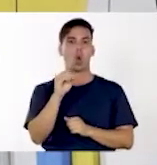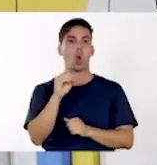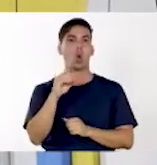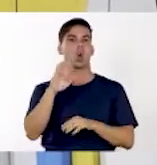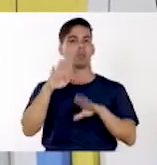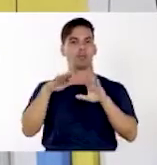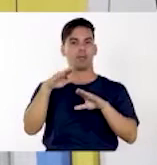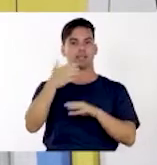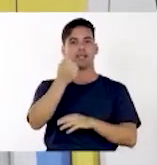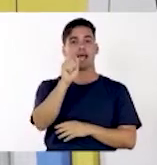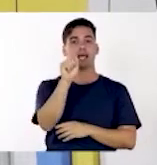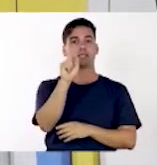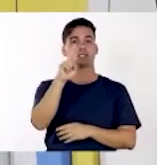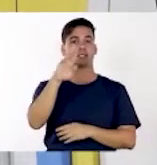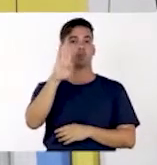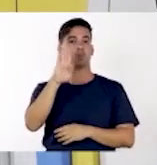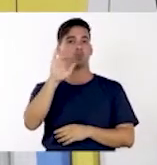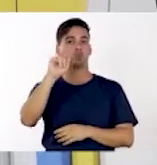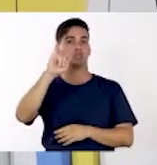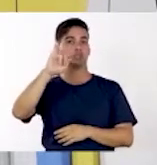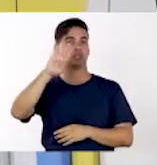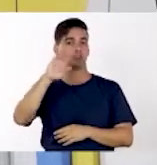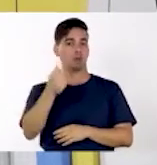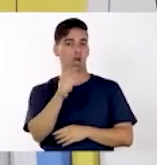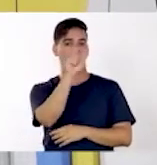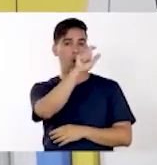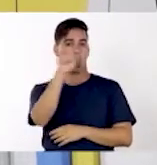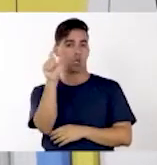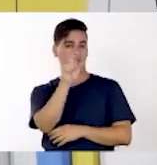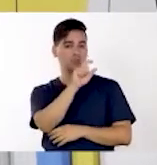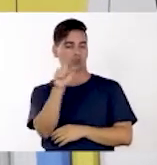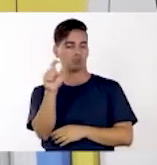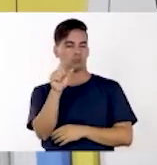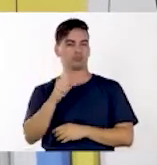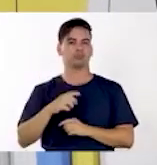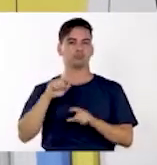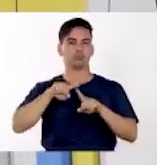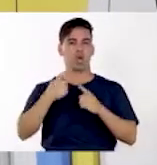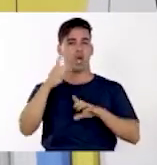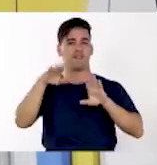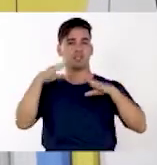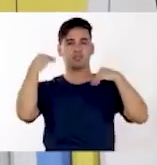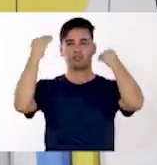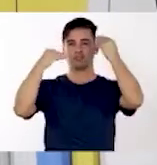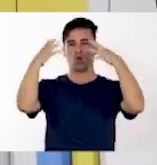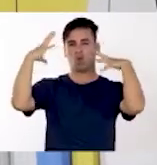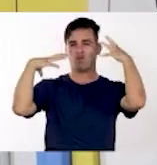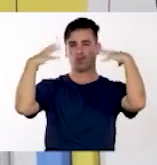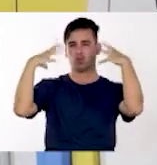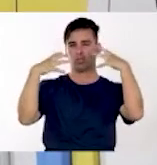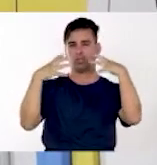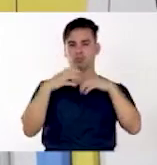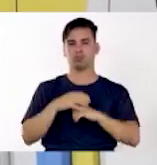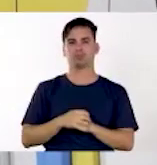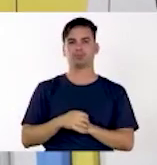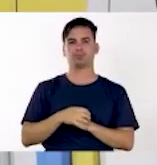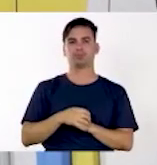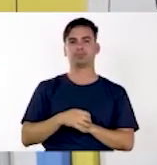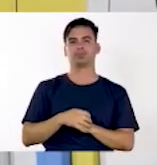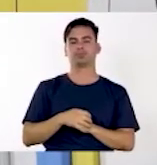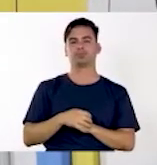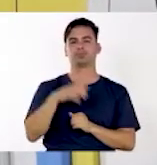porque a veces nos confundimos y es predicativa cuando el predicado es